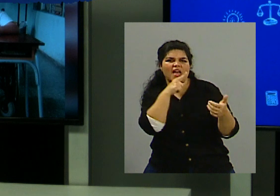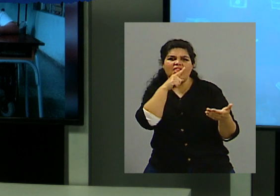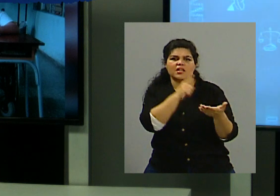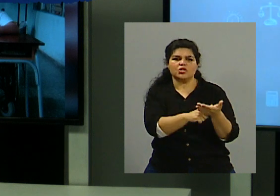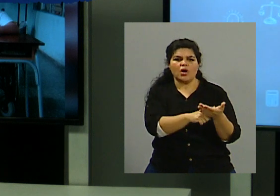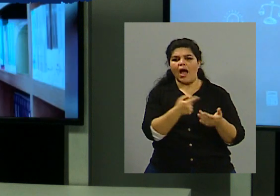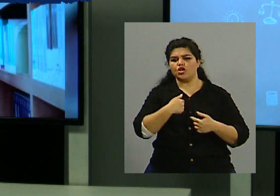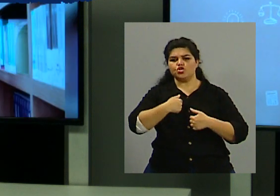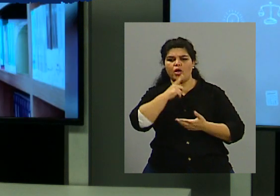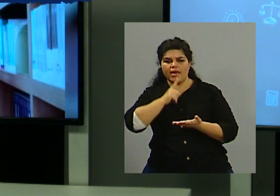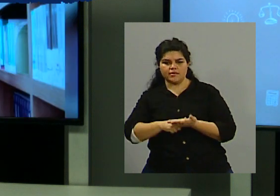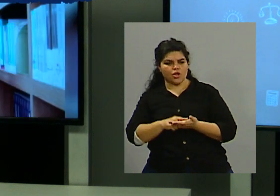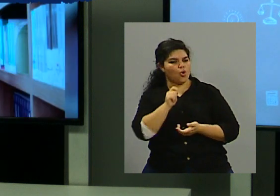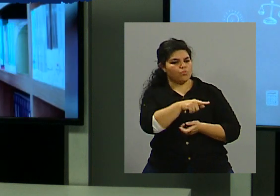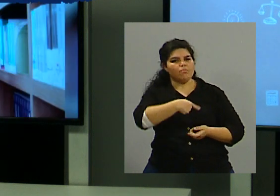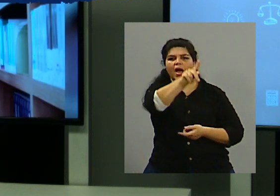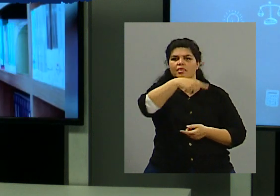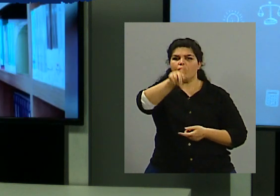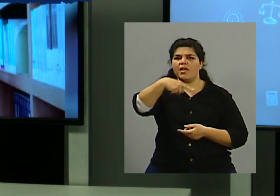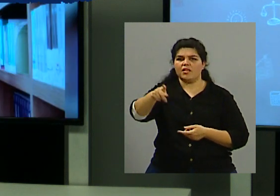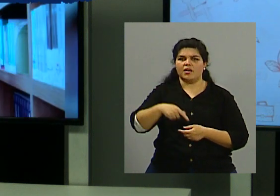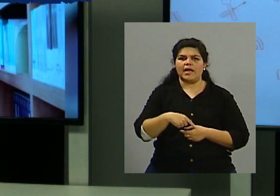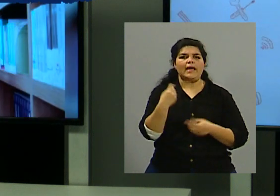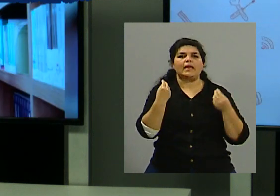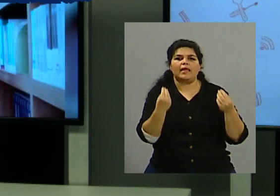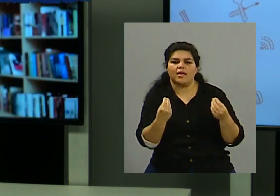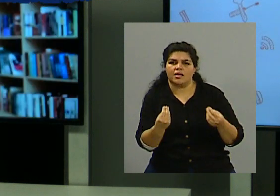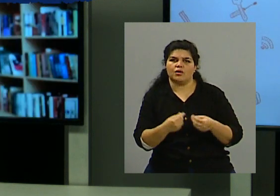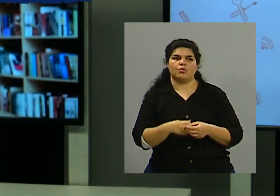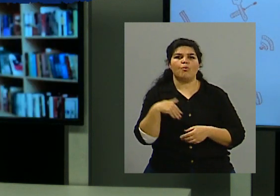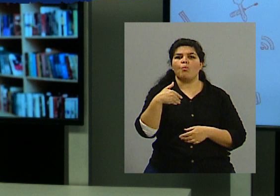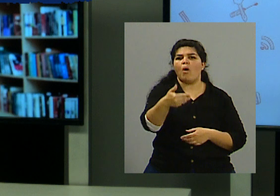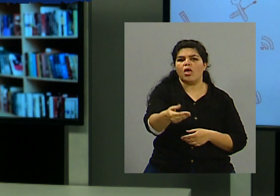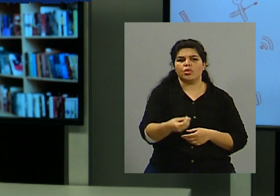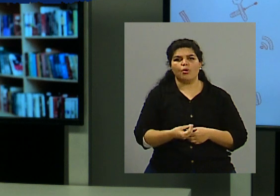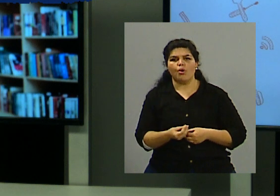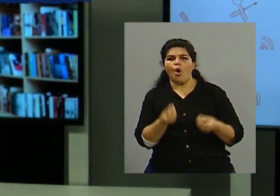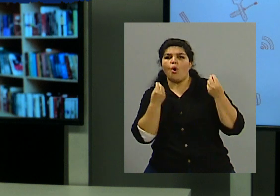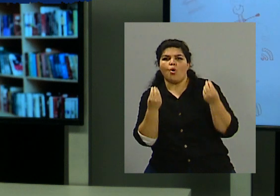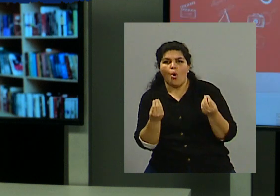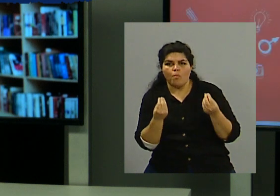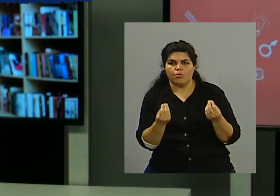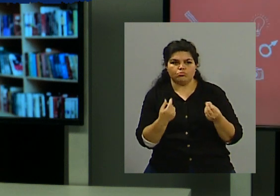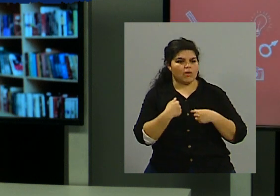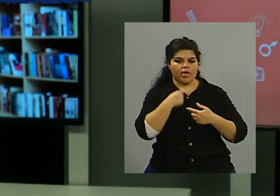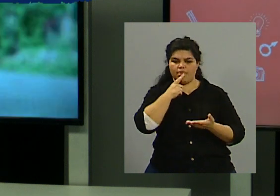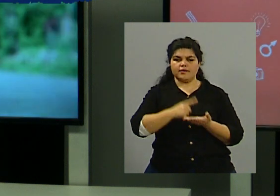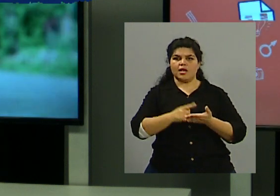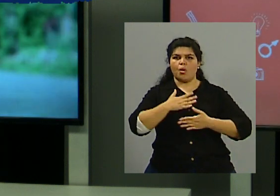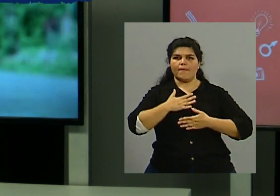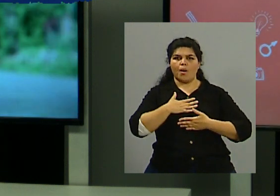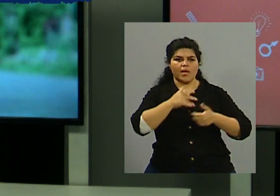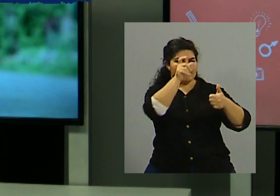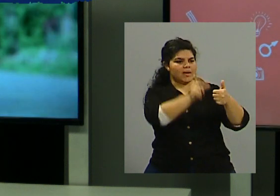los otros, decidimos qué, cuándo, cómo, de qué manera, y creo que eso también